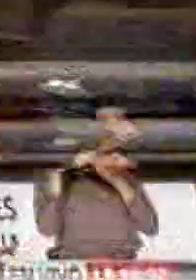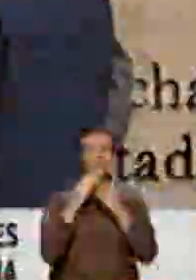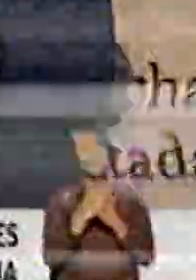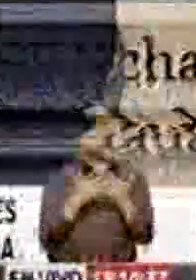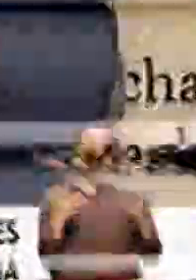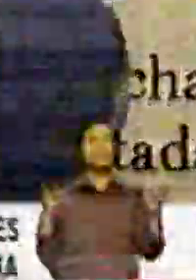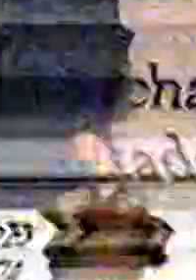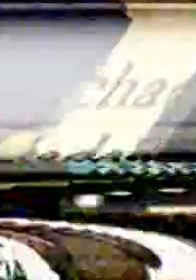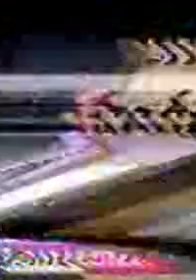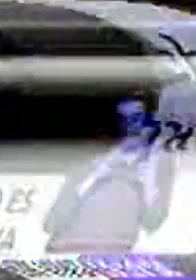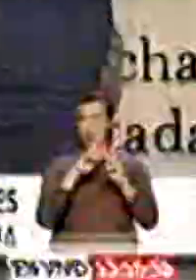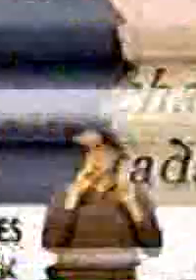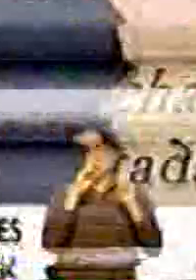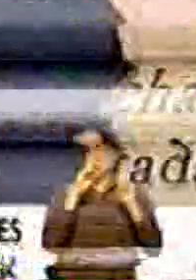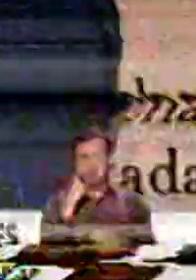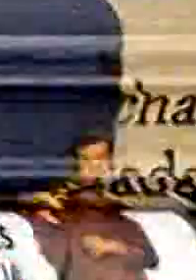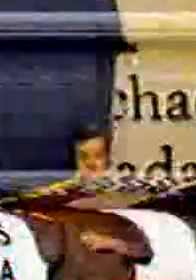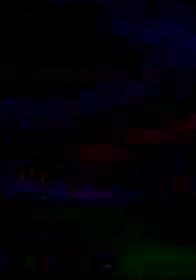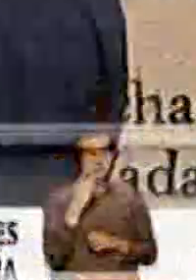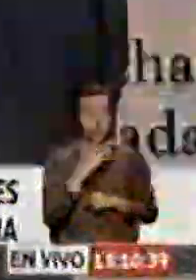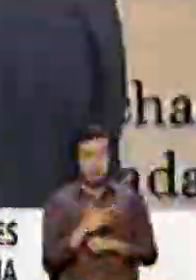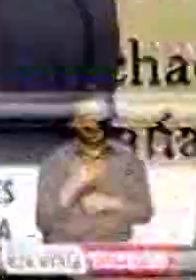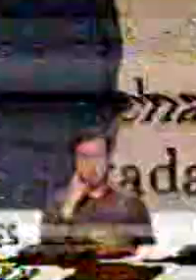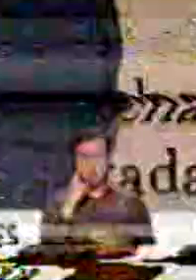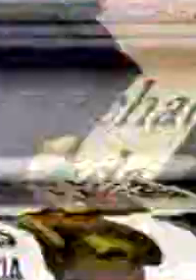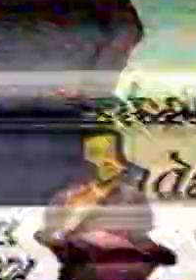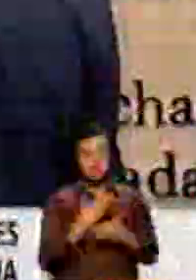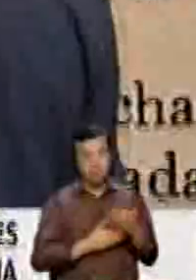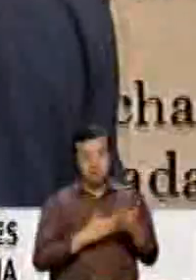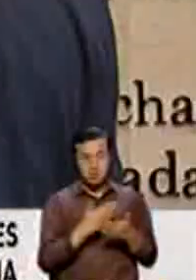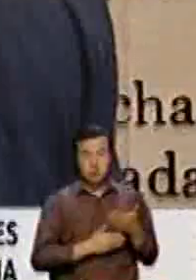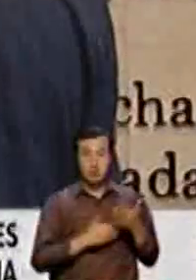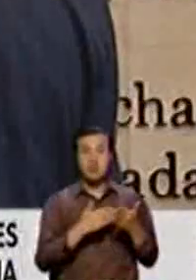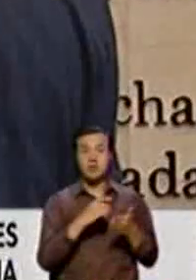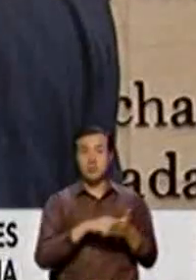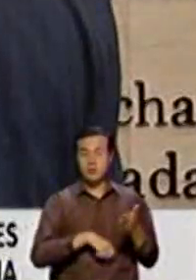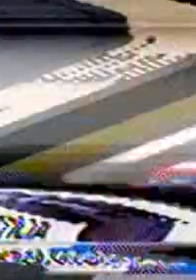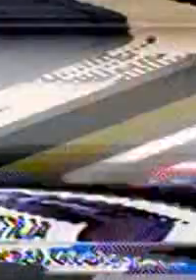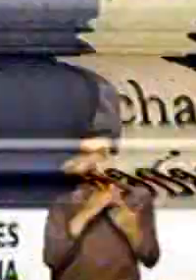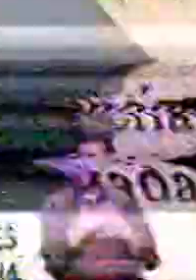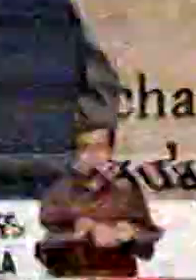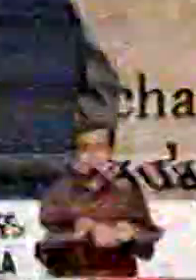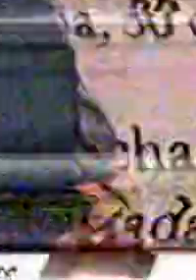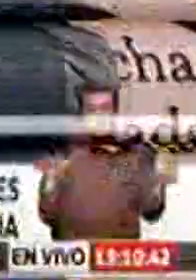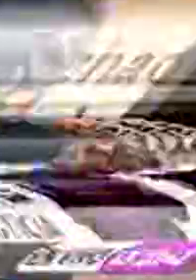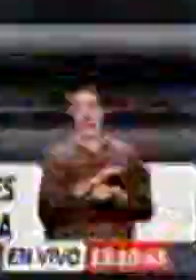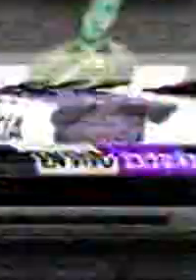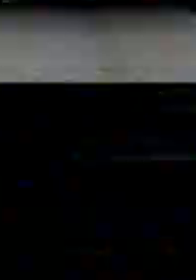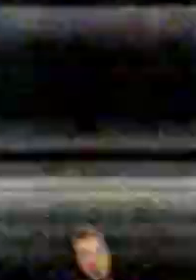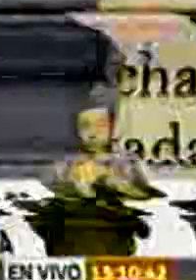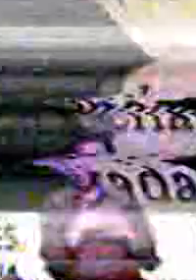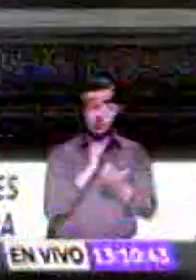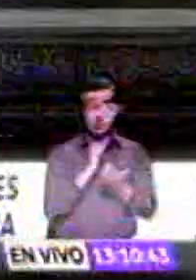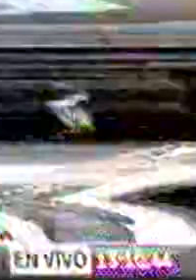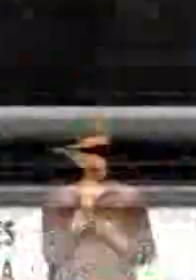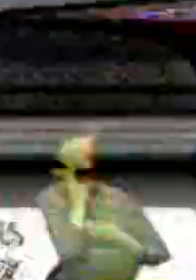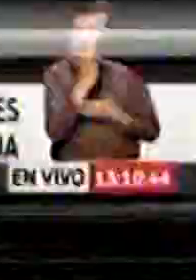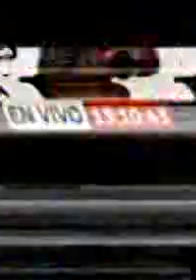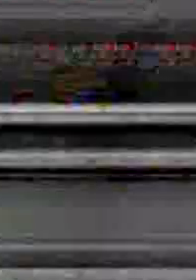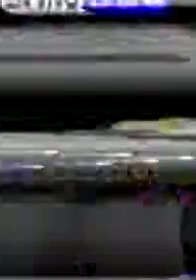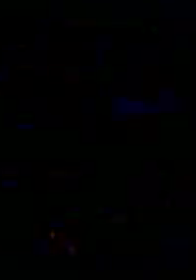al respecto de la constitucionalidad o no del texto de la norma que fue aprobada por el Pleno de la Asamblea a mediados de